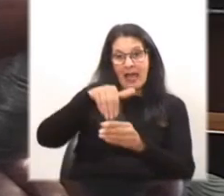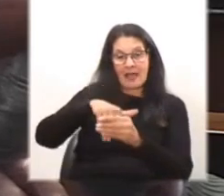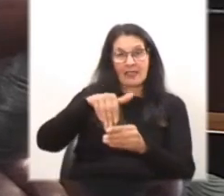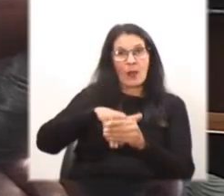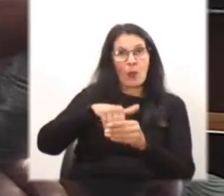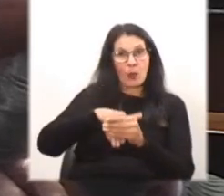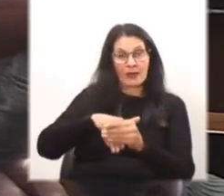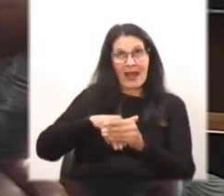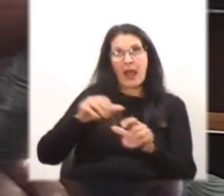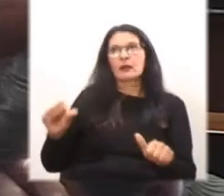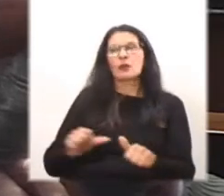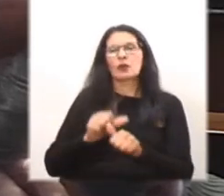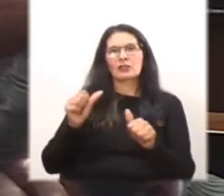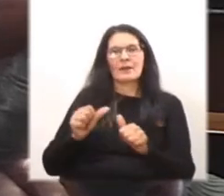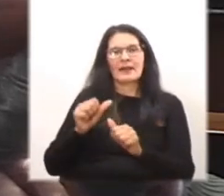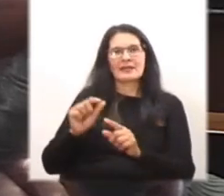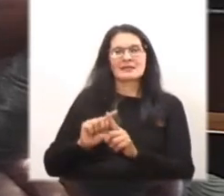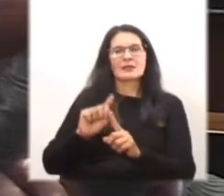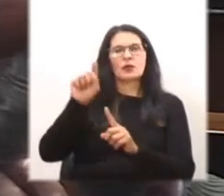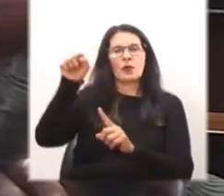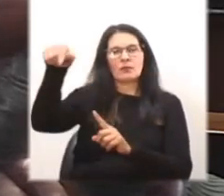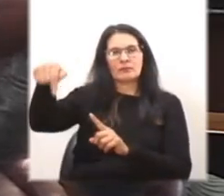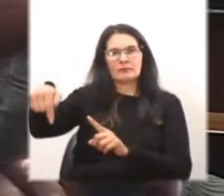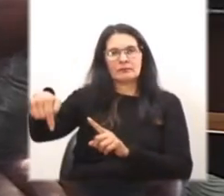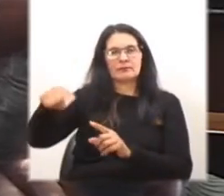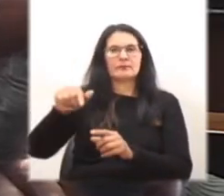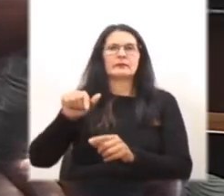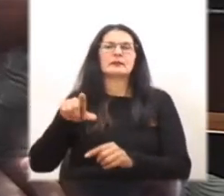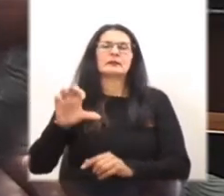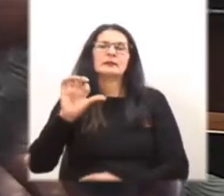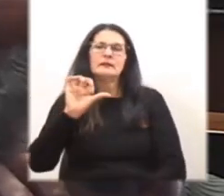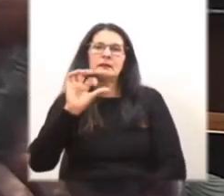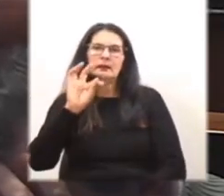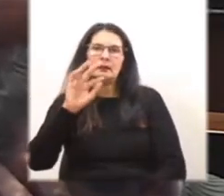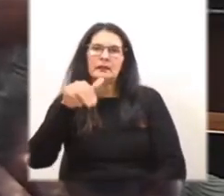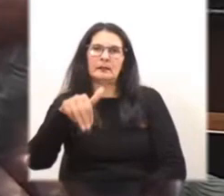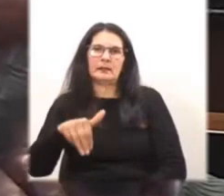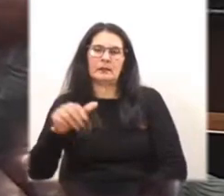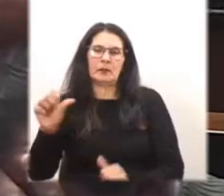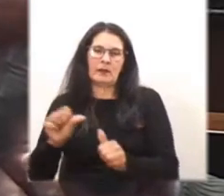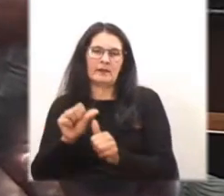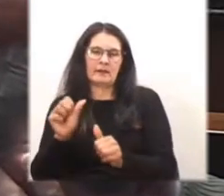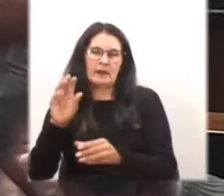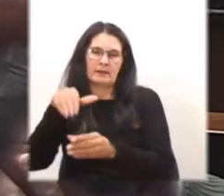lo estaban intentando construir desde CTM.